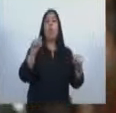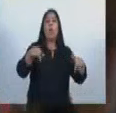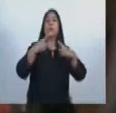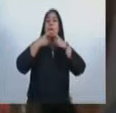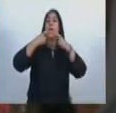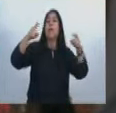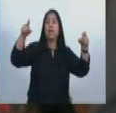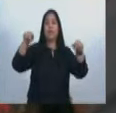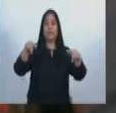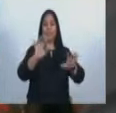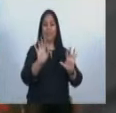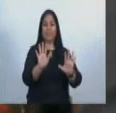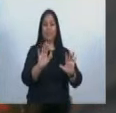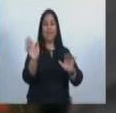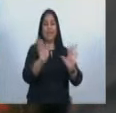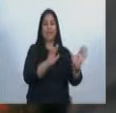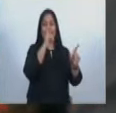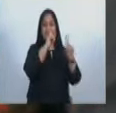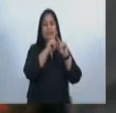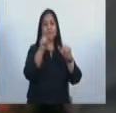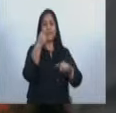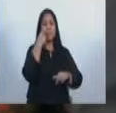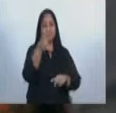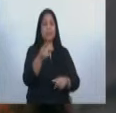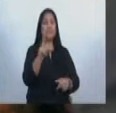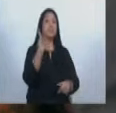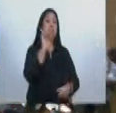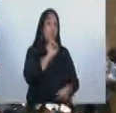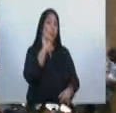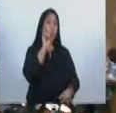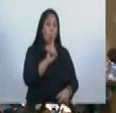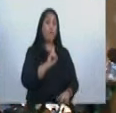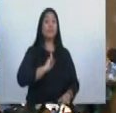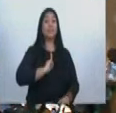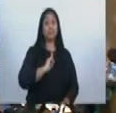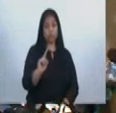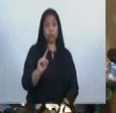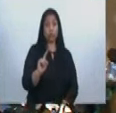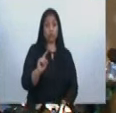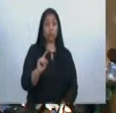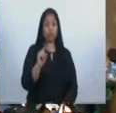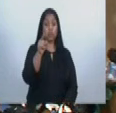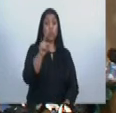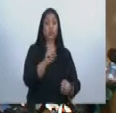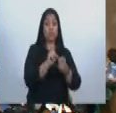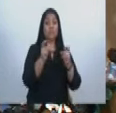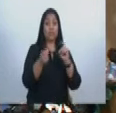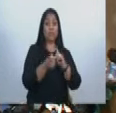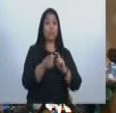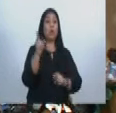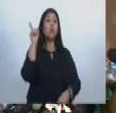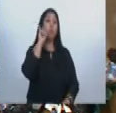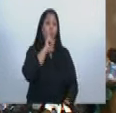del partido sino estoy haciendo una propaganda de que los jóvenes son los agentes de cambio son los jóvenes